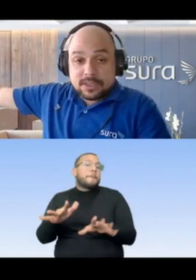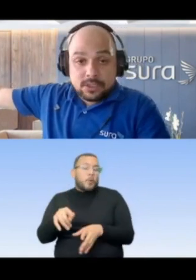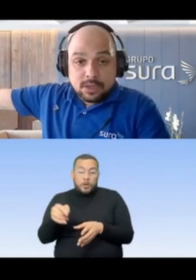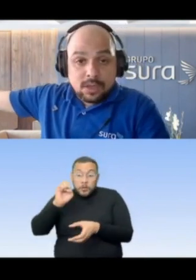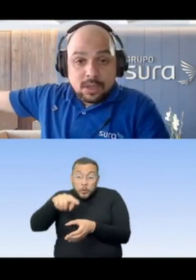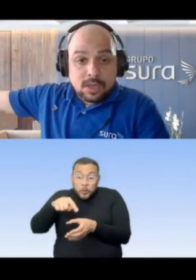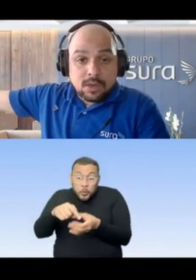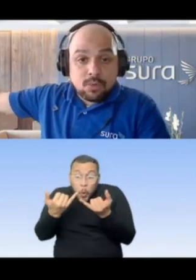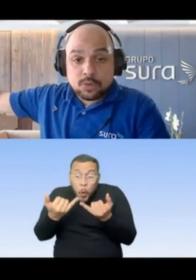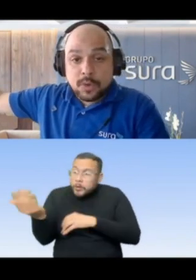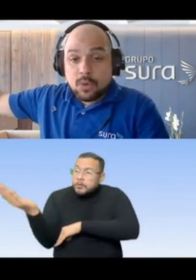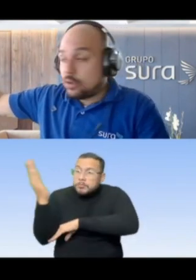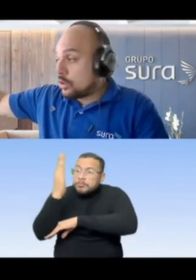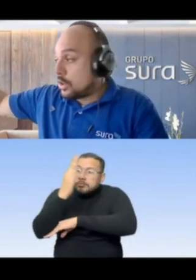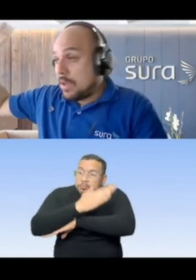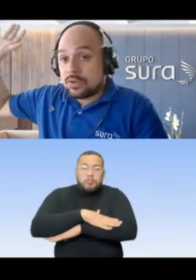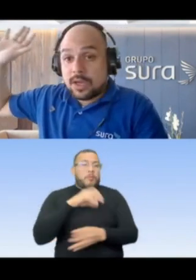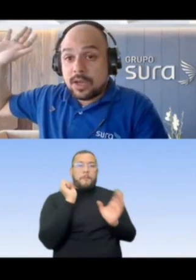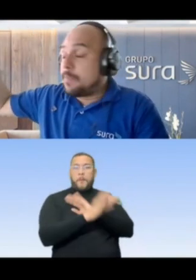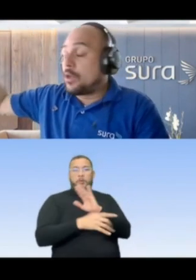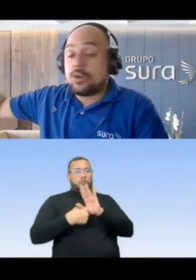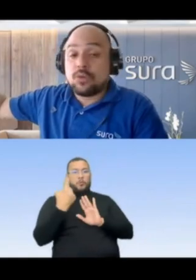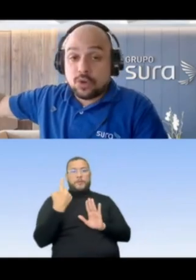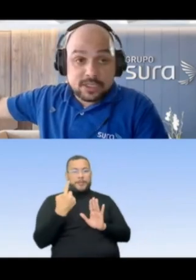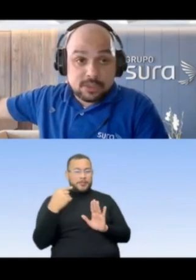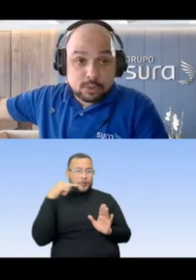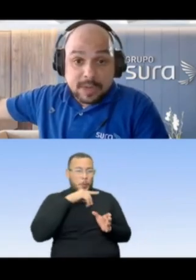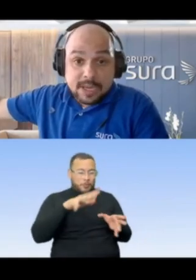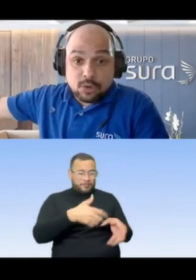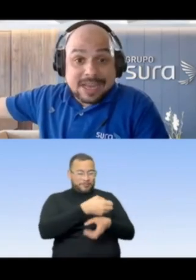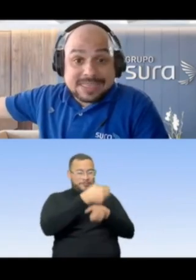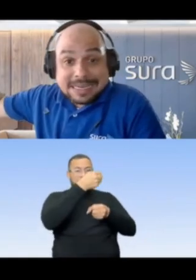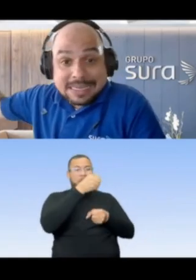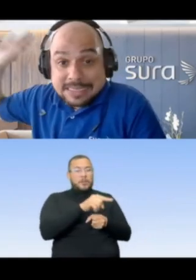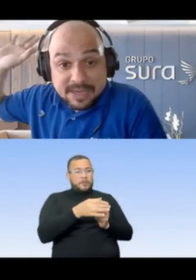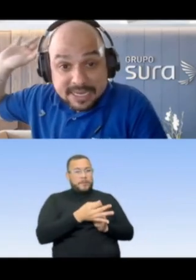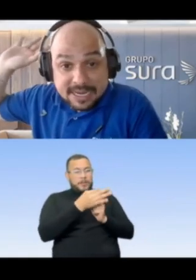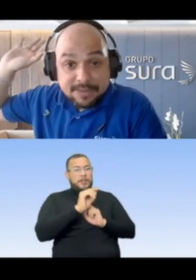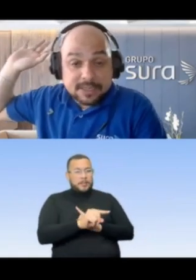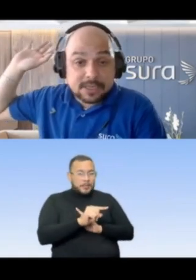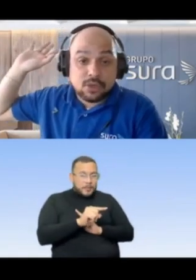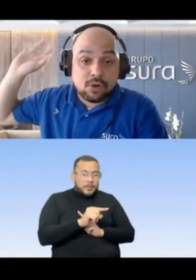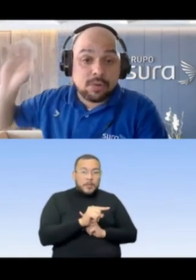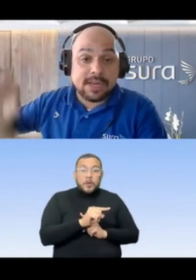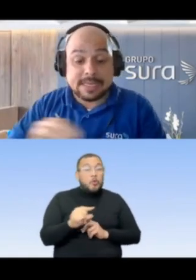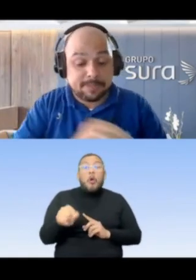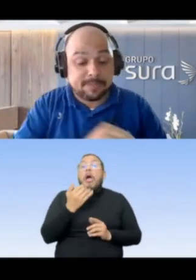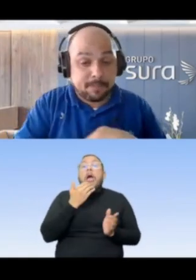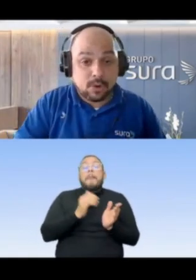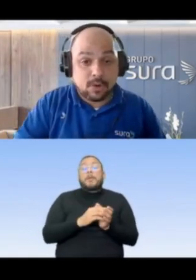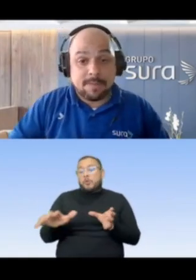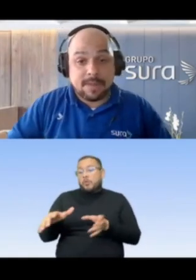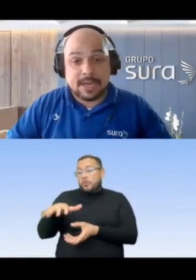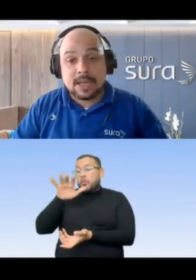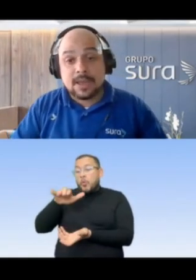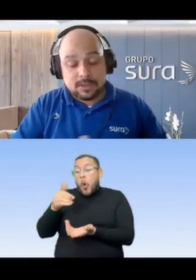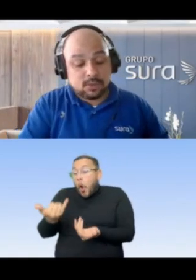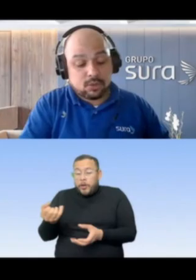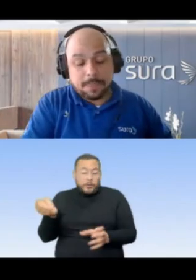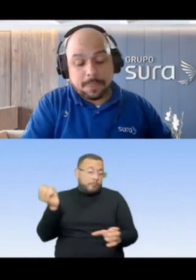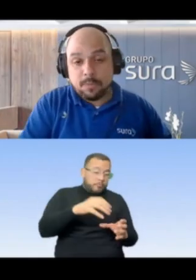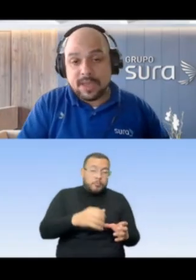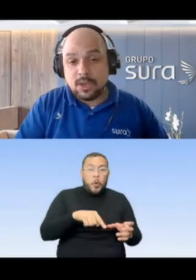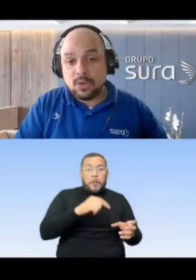o en una habitación unos productos químicos, perdón, unos residuos peligrosos hasta que se me llene la habitación. No, venga, hay que